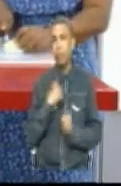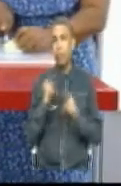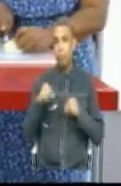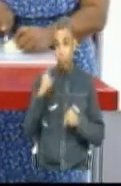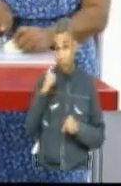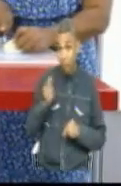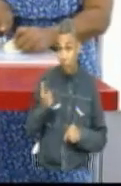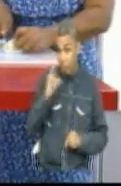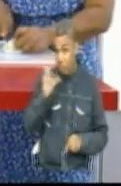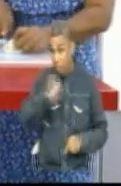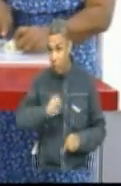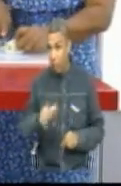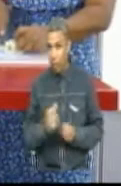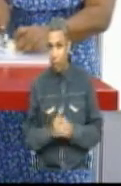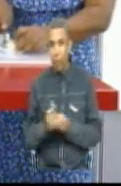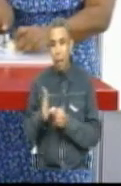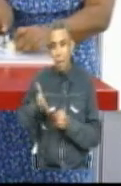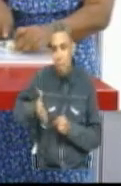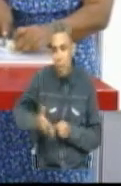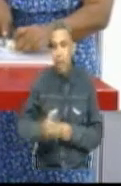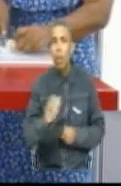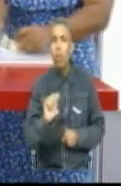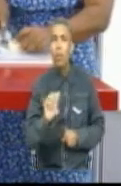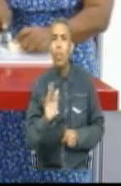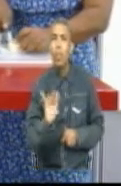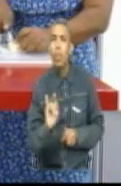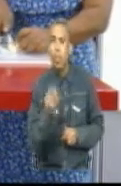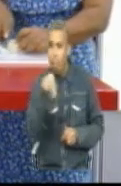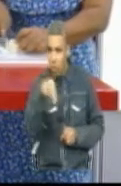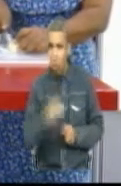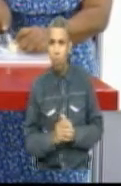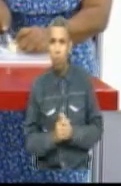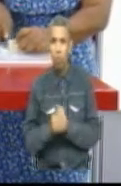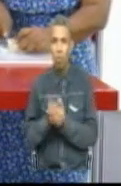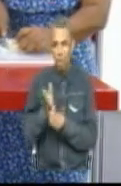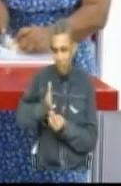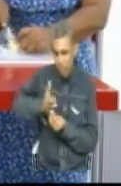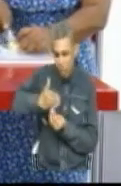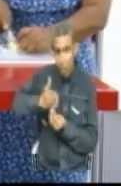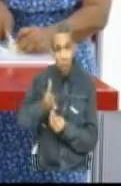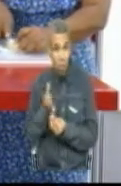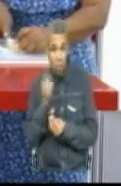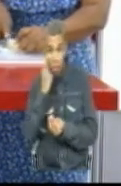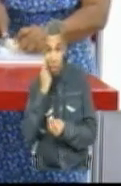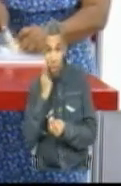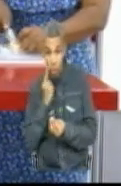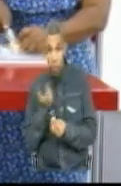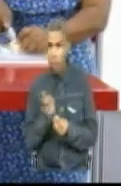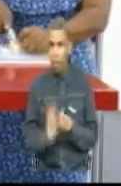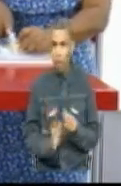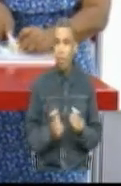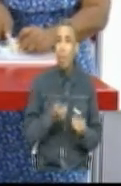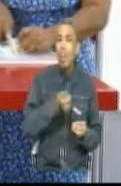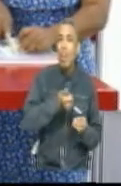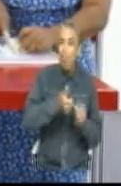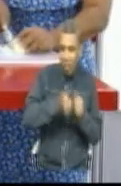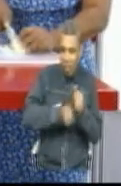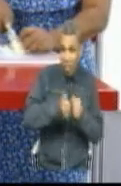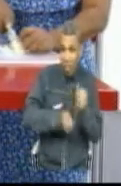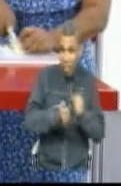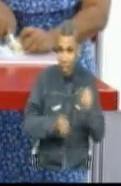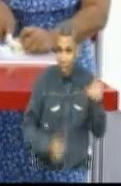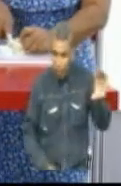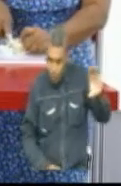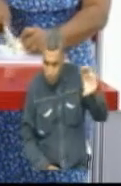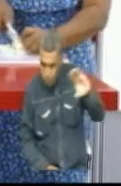tierno la cebolla lo único lácteo que va ayudar en la crema de leche y es totalmente saludable para las personas light es una ensalada lleva